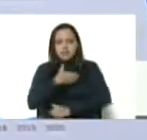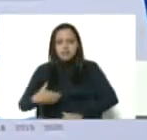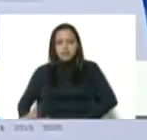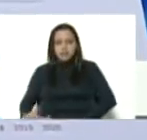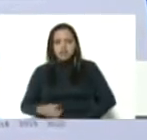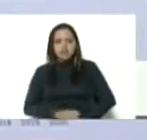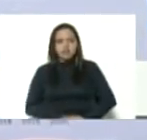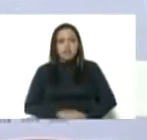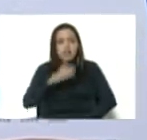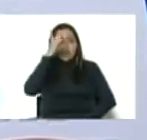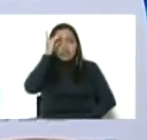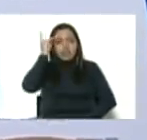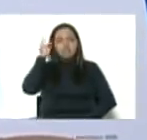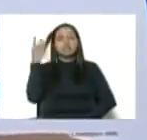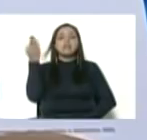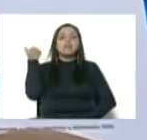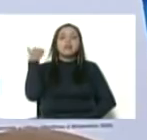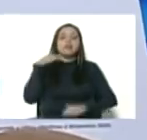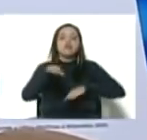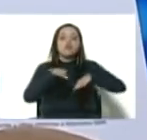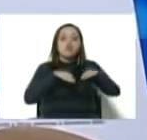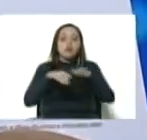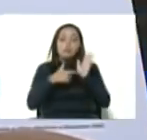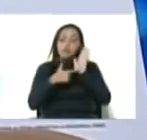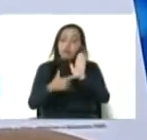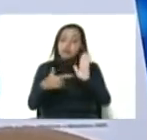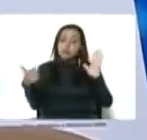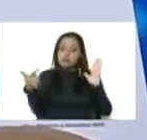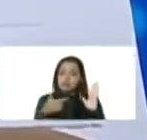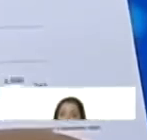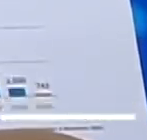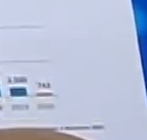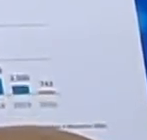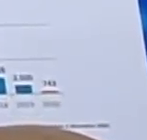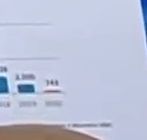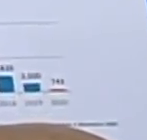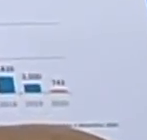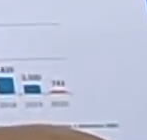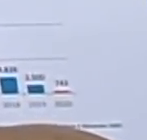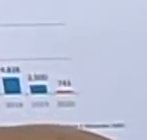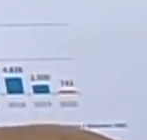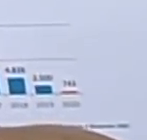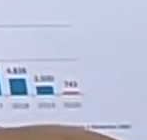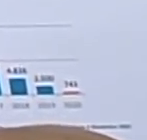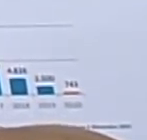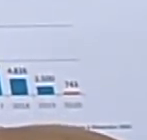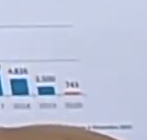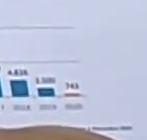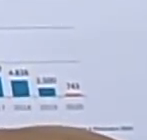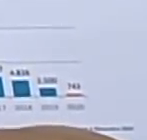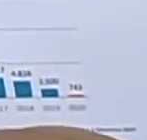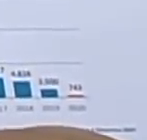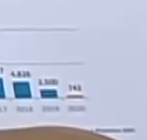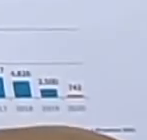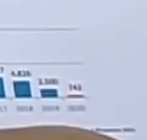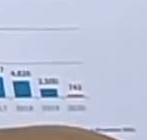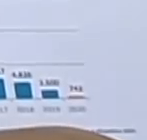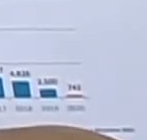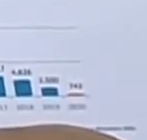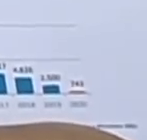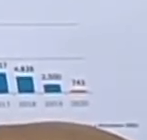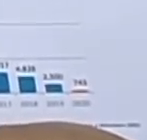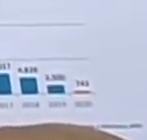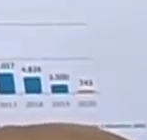el jueves pasado. Para que ustedes vean los ingresos por petróleo.